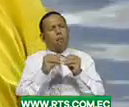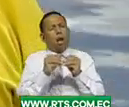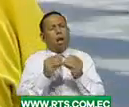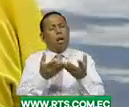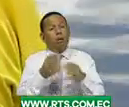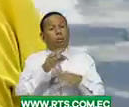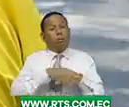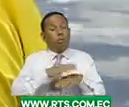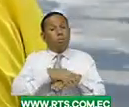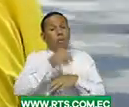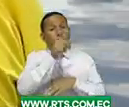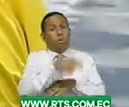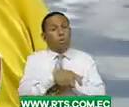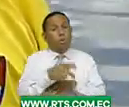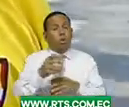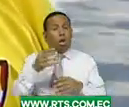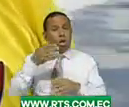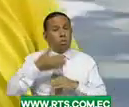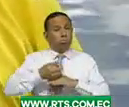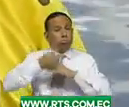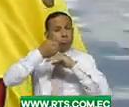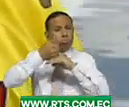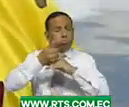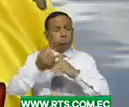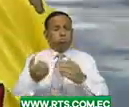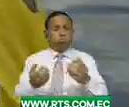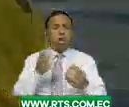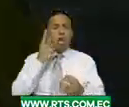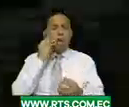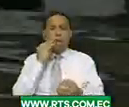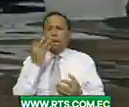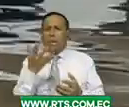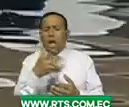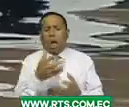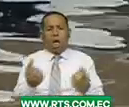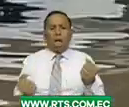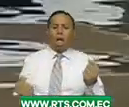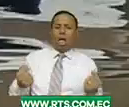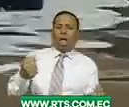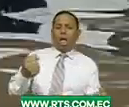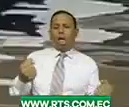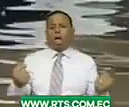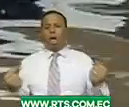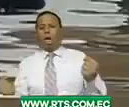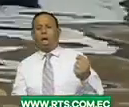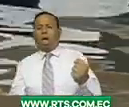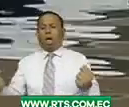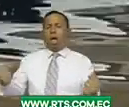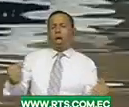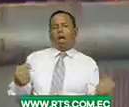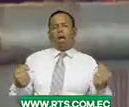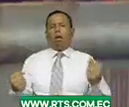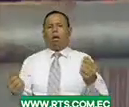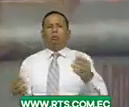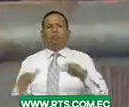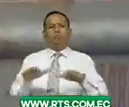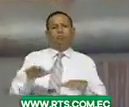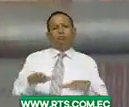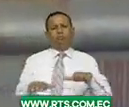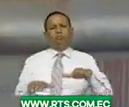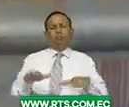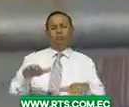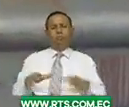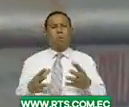porque le comienza a maquear de lado a lado la gabarra. La plataforma también transportaba decenas de